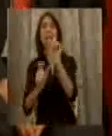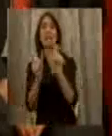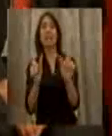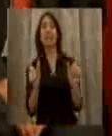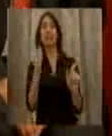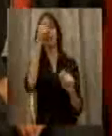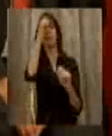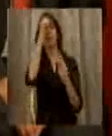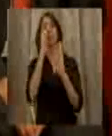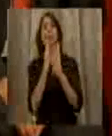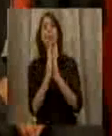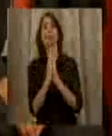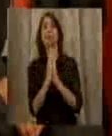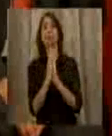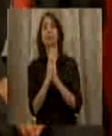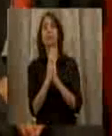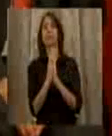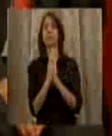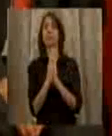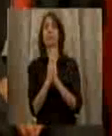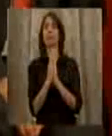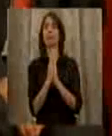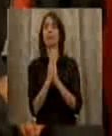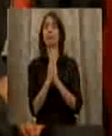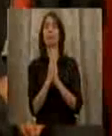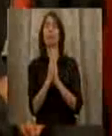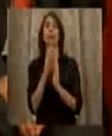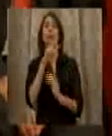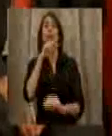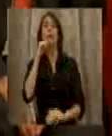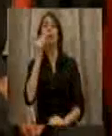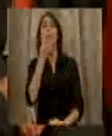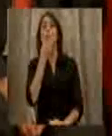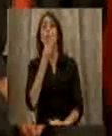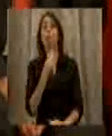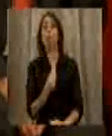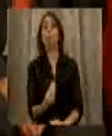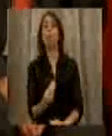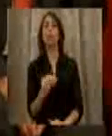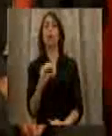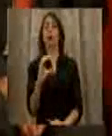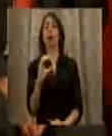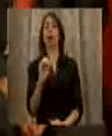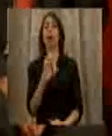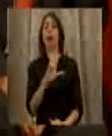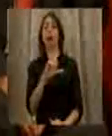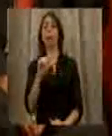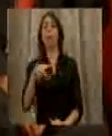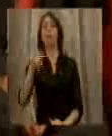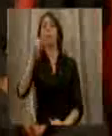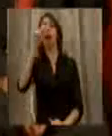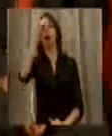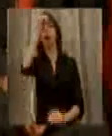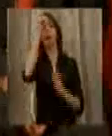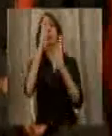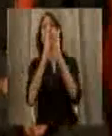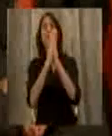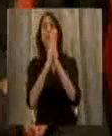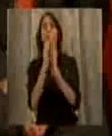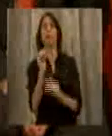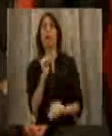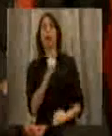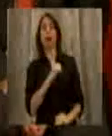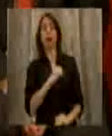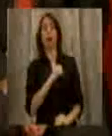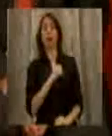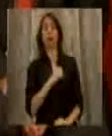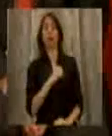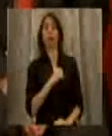de la iglesia judía, capellán de la iglesia católica,